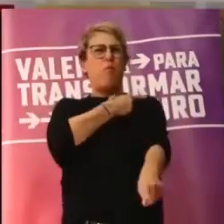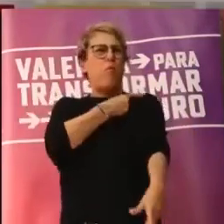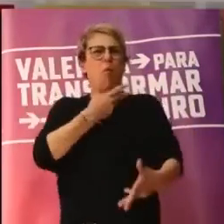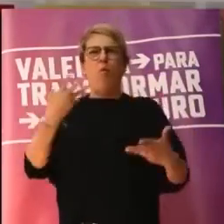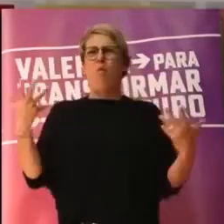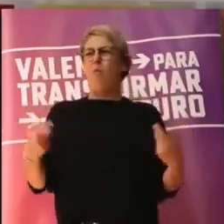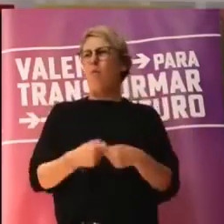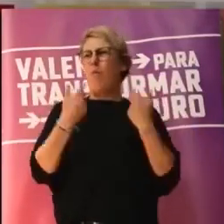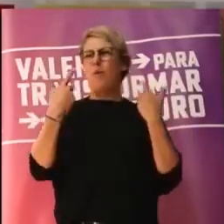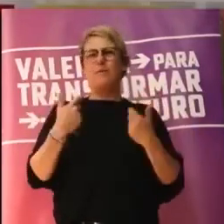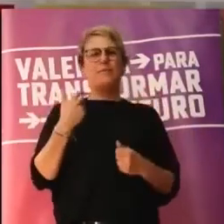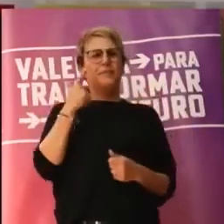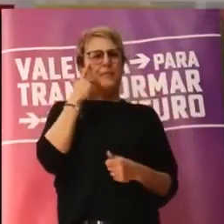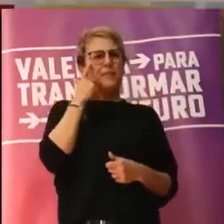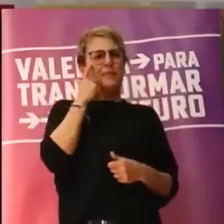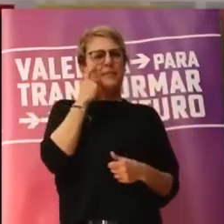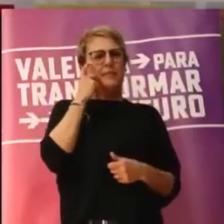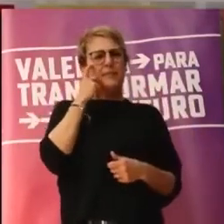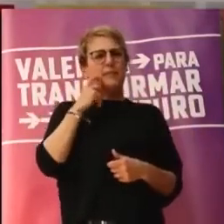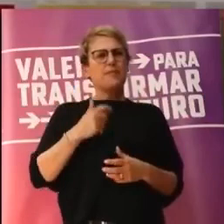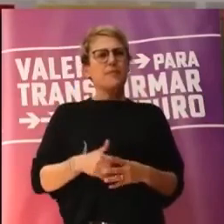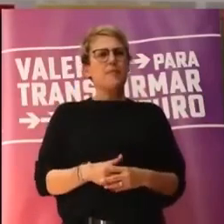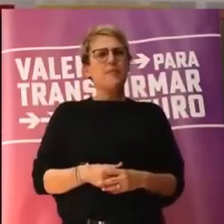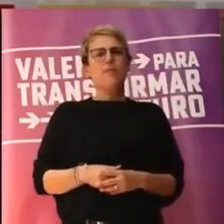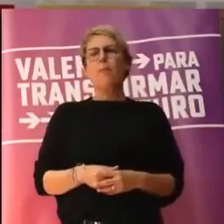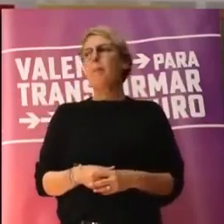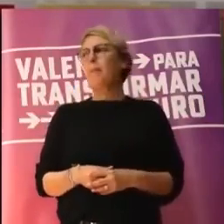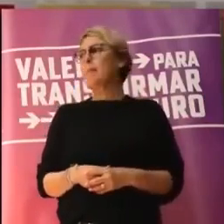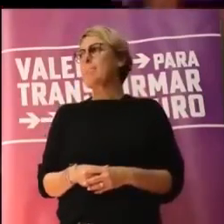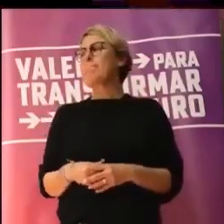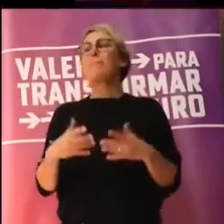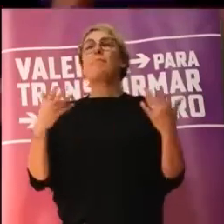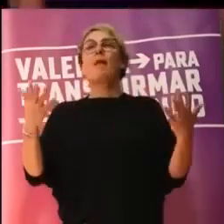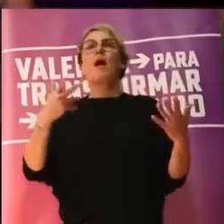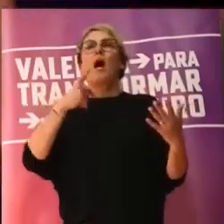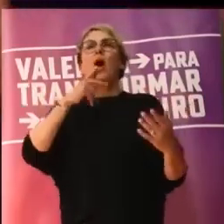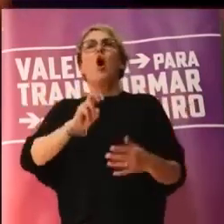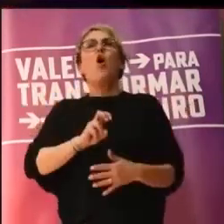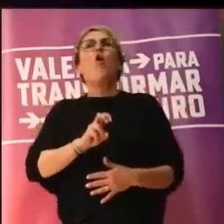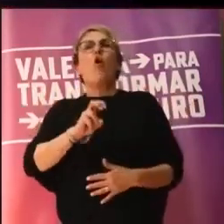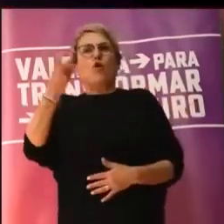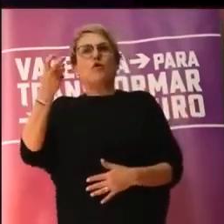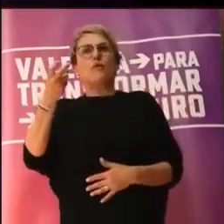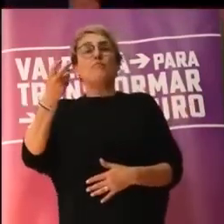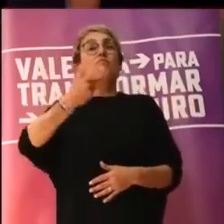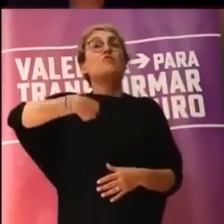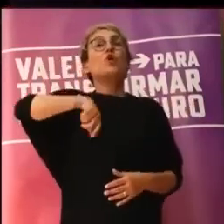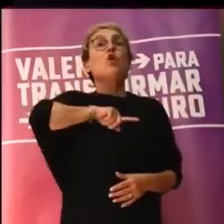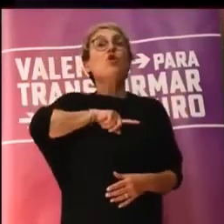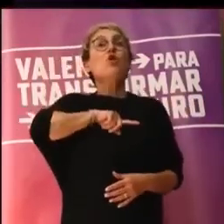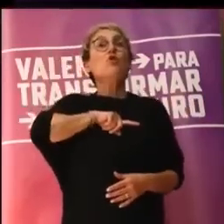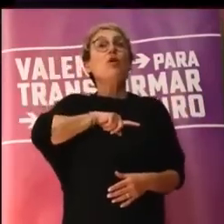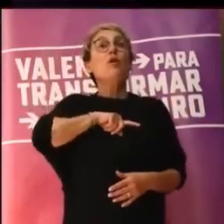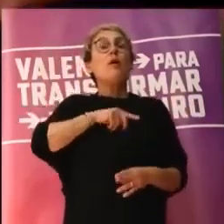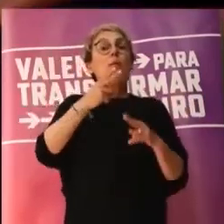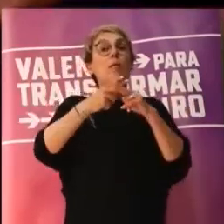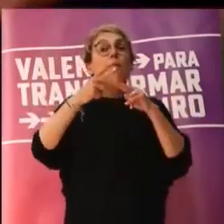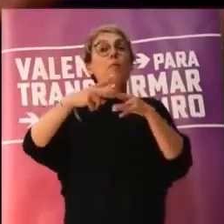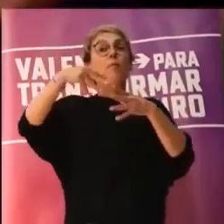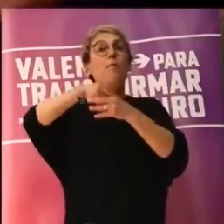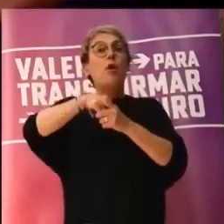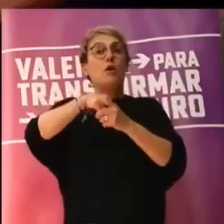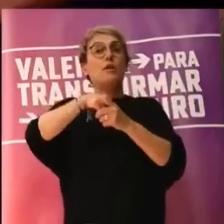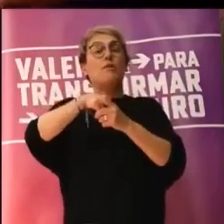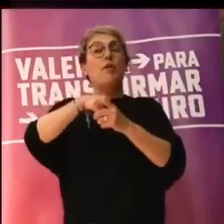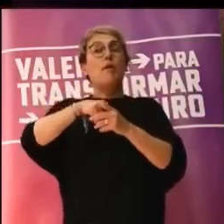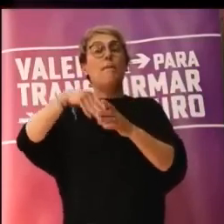Y le digo otra cosa, Nosotros no estamos aquí en política, continúa